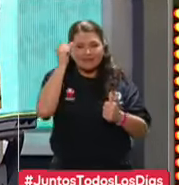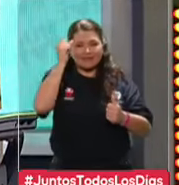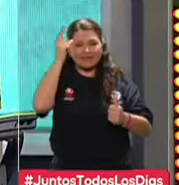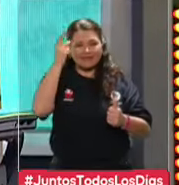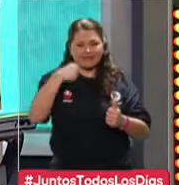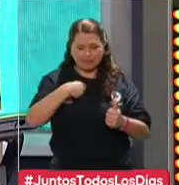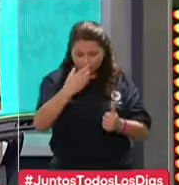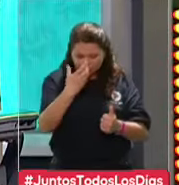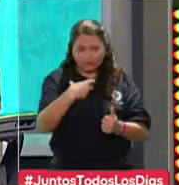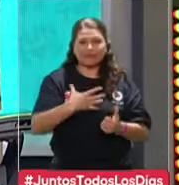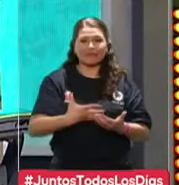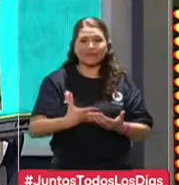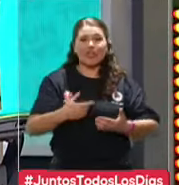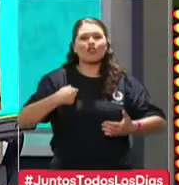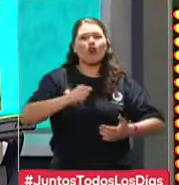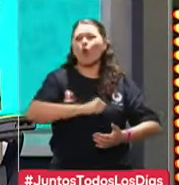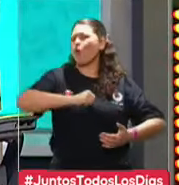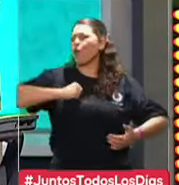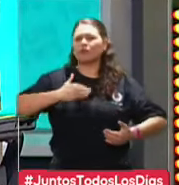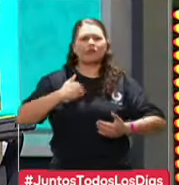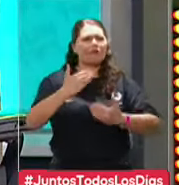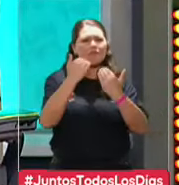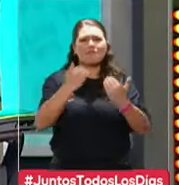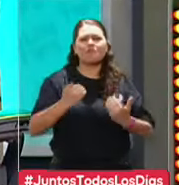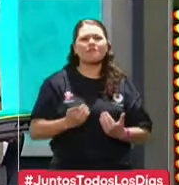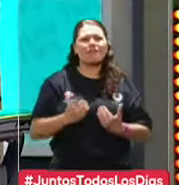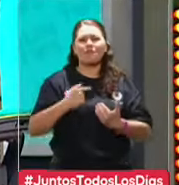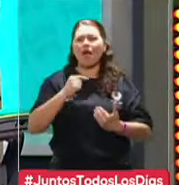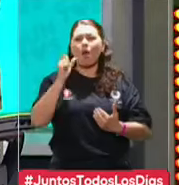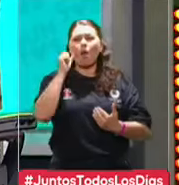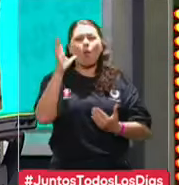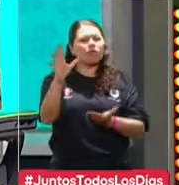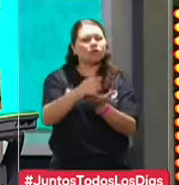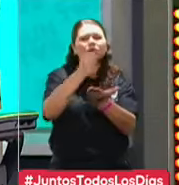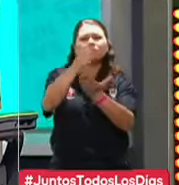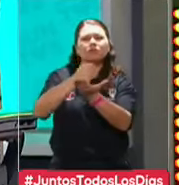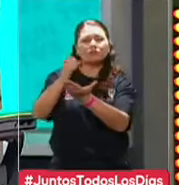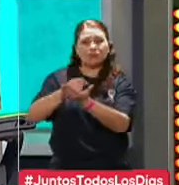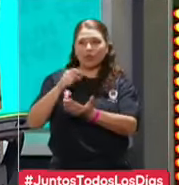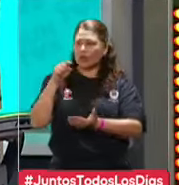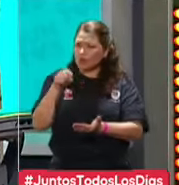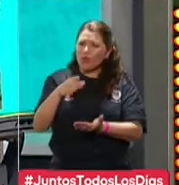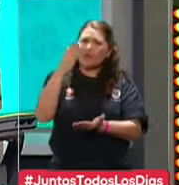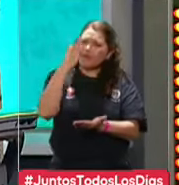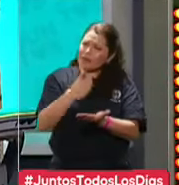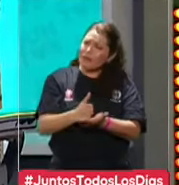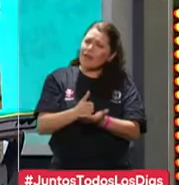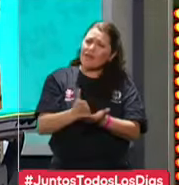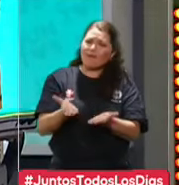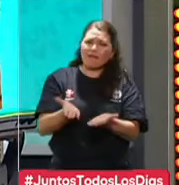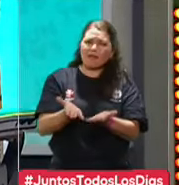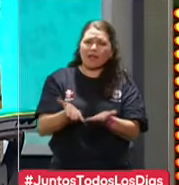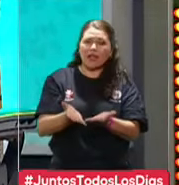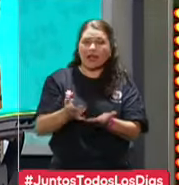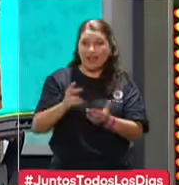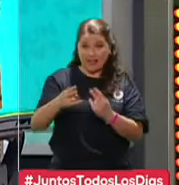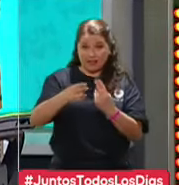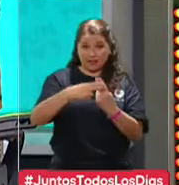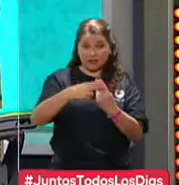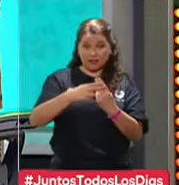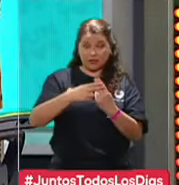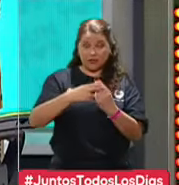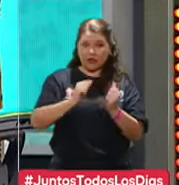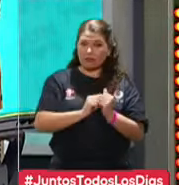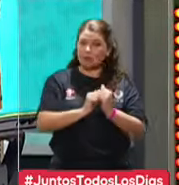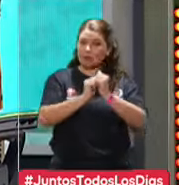me sentía súper orgullosa de mí misma, de lo que estaba logrando. Tienes que estarlo. Sí, y la Teletón te ha acompañado en ese